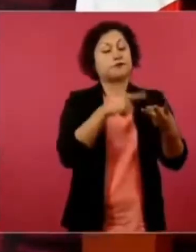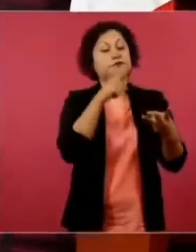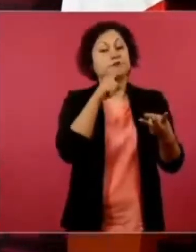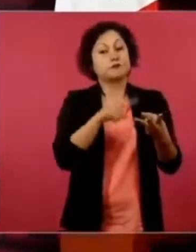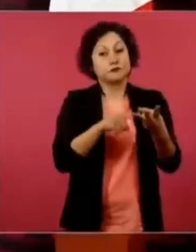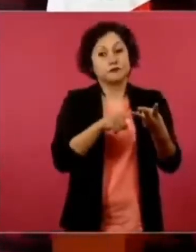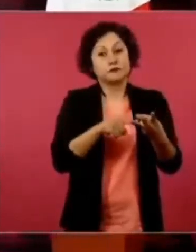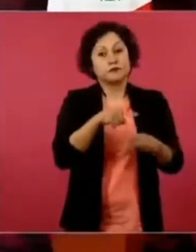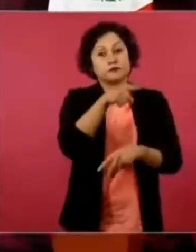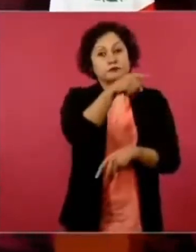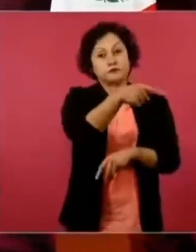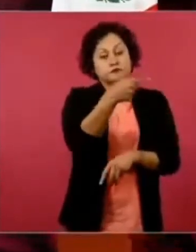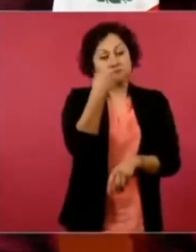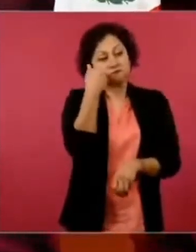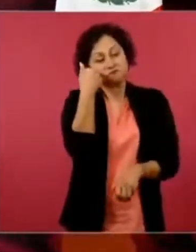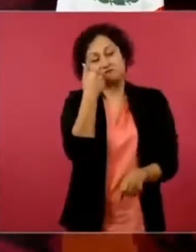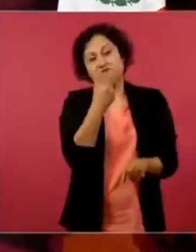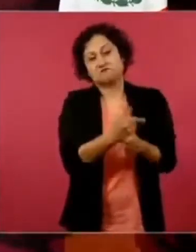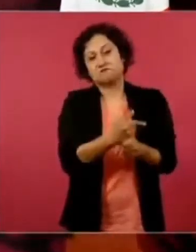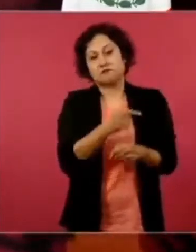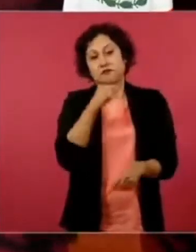muy hipócritas.